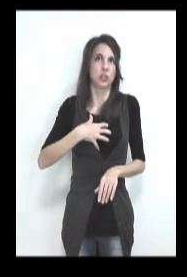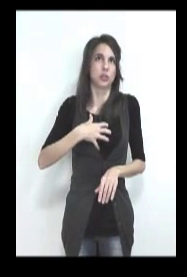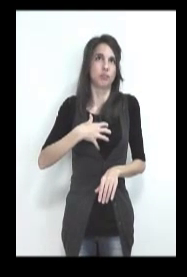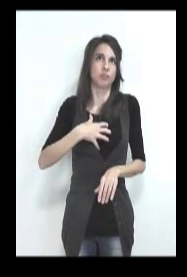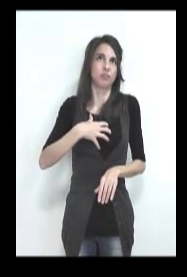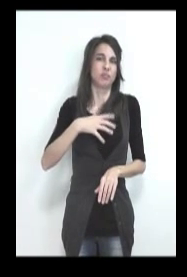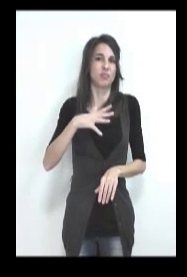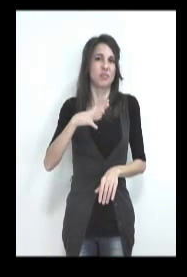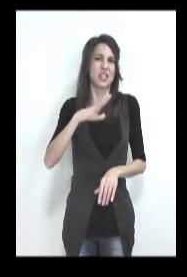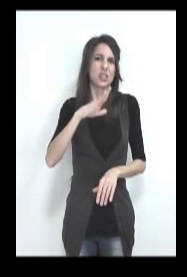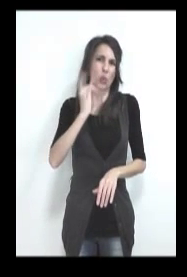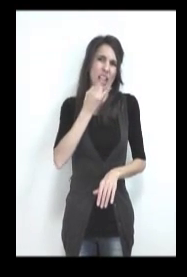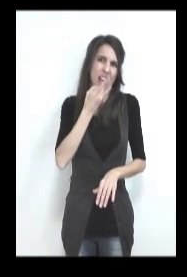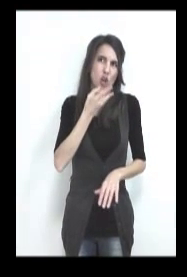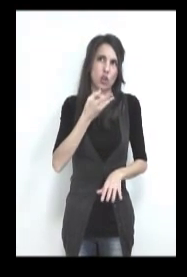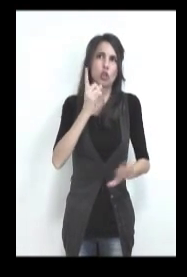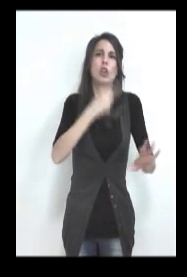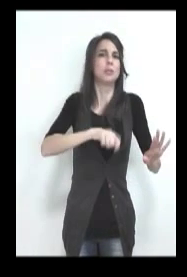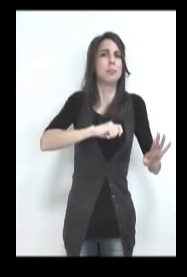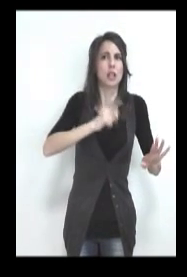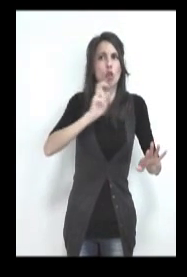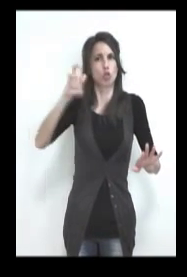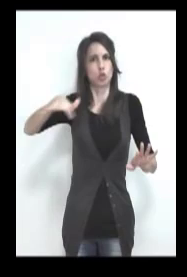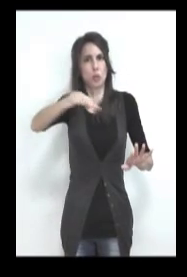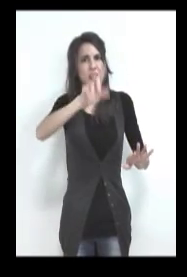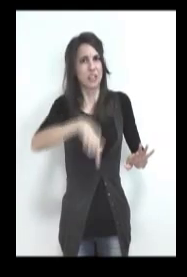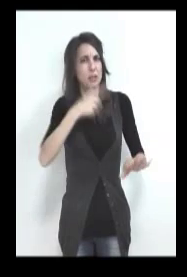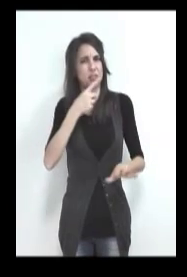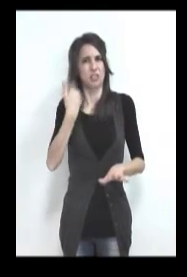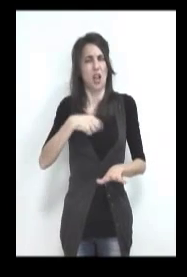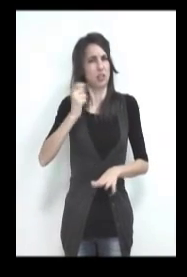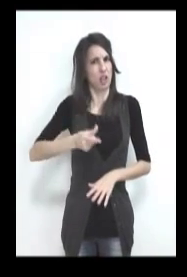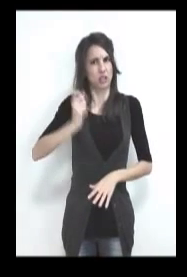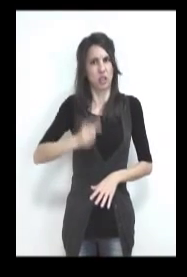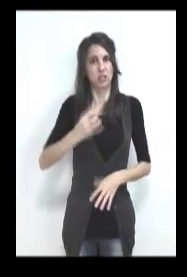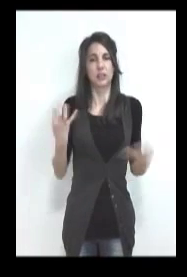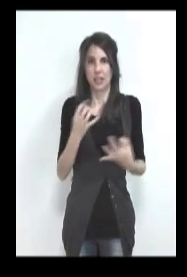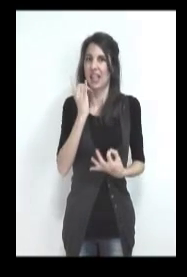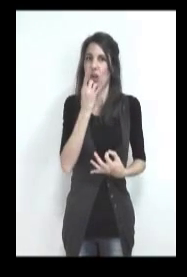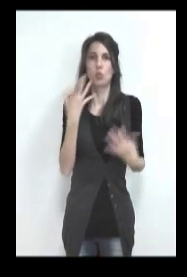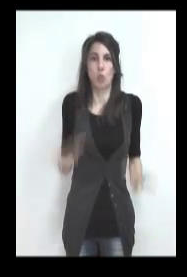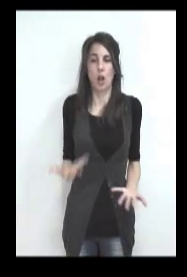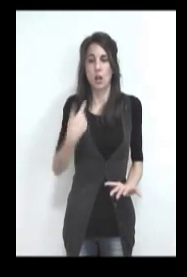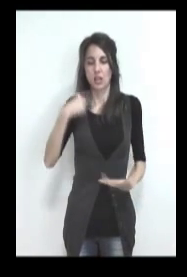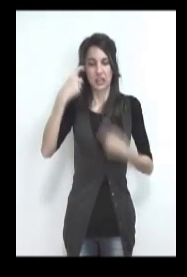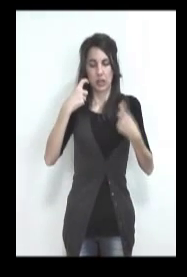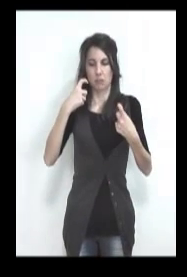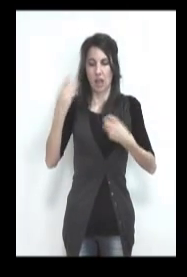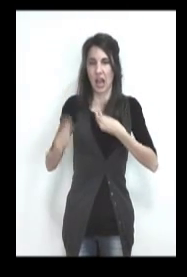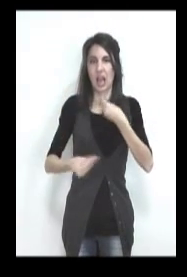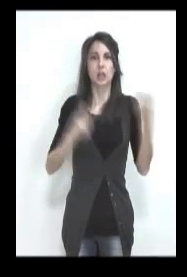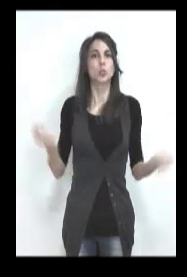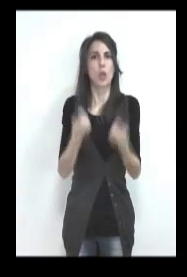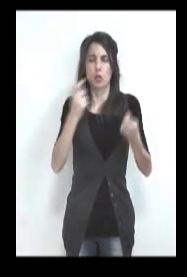solo en España, sino en otros lugares con la implantación Smart City, que se ha repetido bastantes veces, es realizar una actuación muy concreta relativa a un